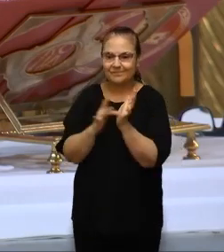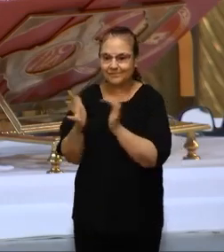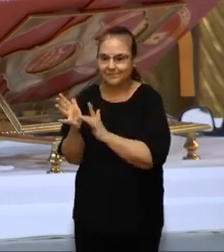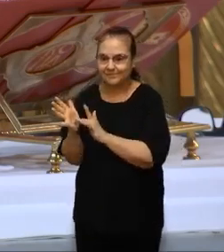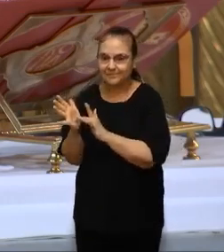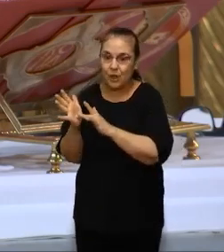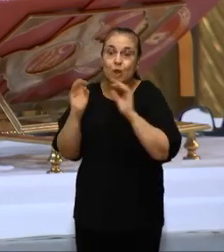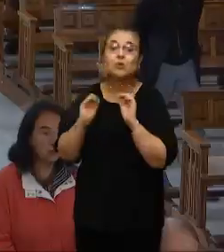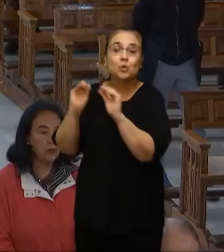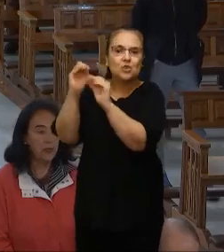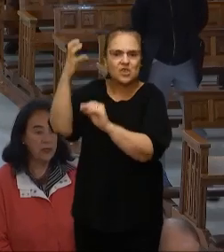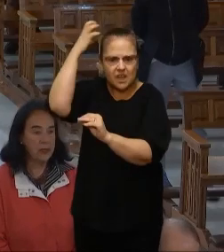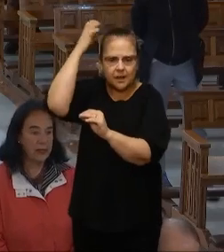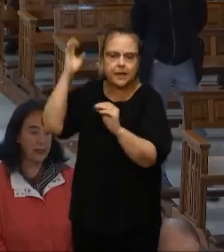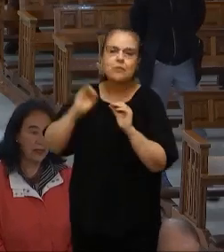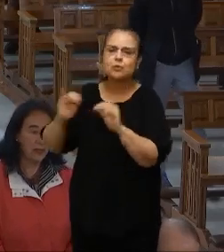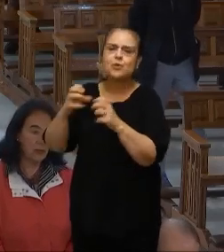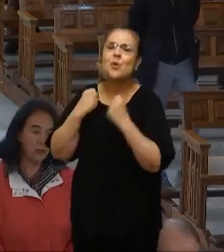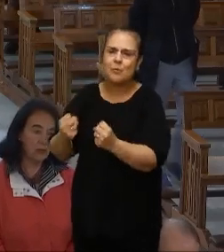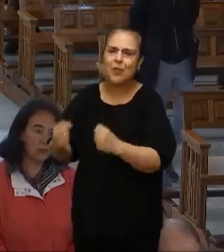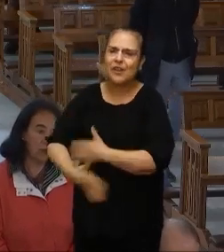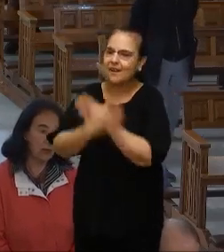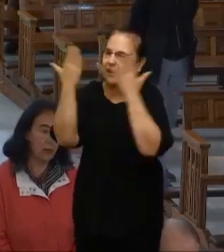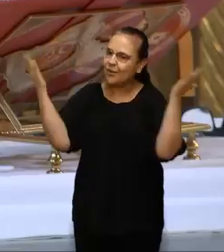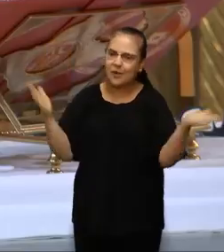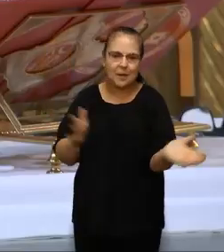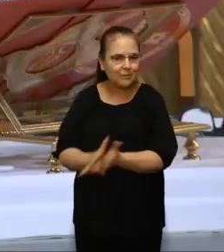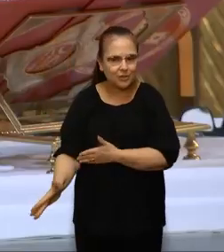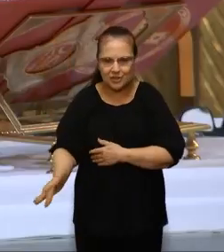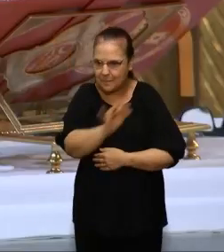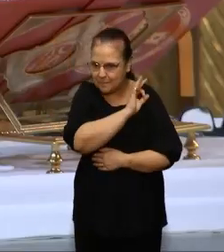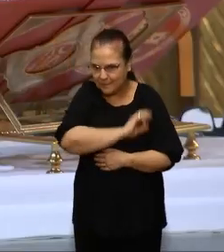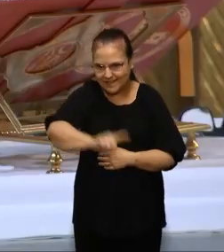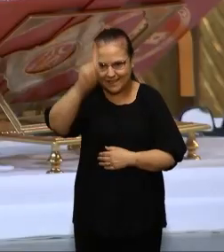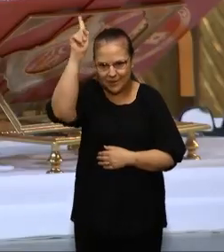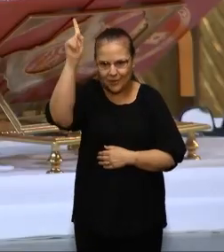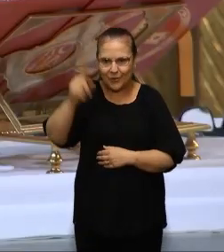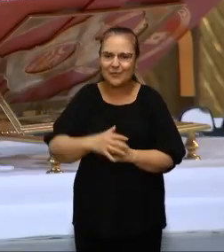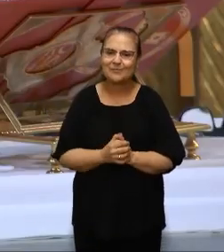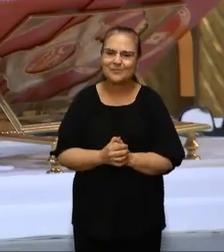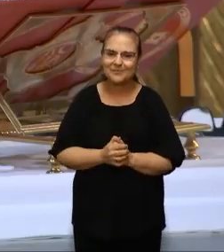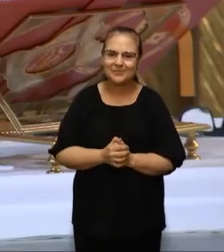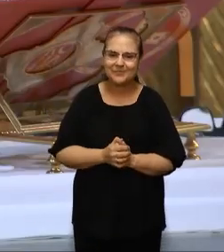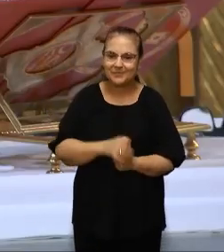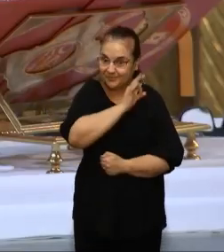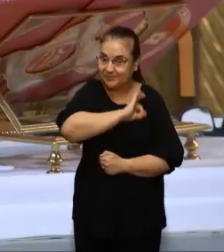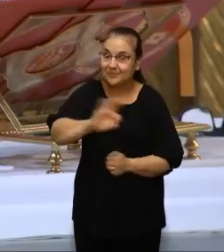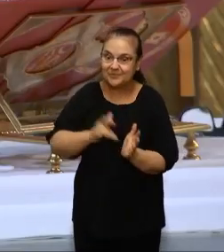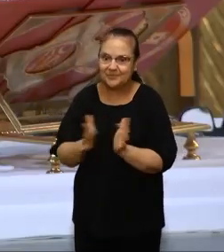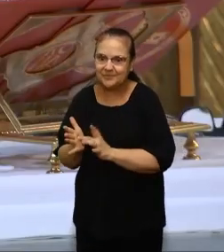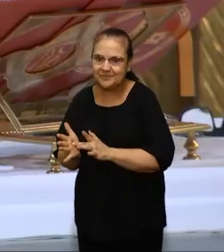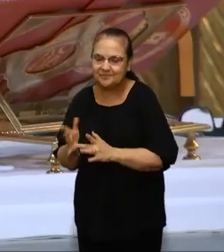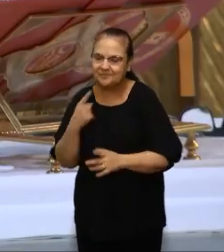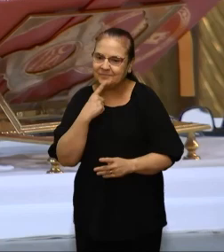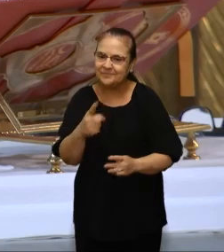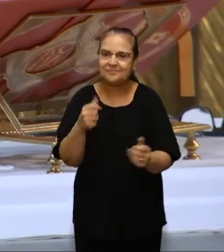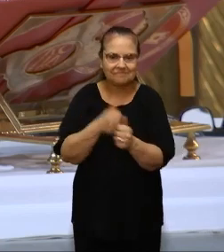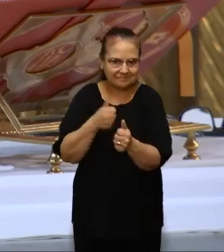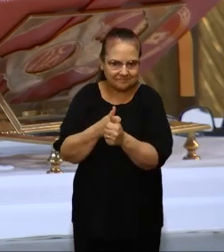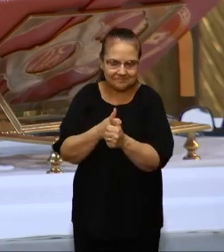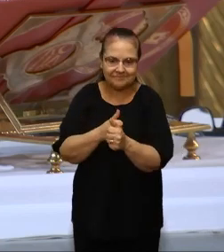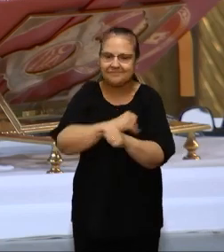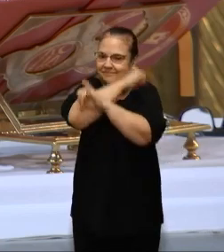Salvador Jesucristo. Tuyo es el reino, tuyo el poder y la gloria por siempre, Señor. Señor Jesucristo, que dijiste